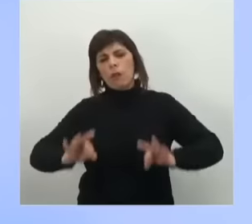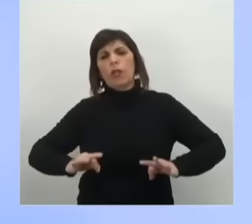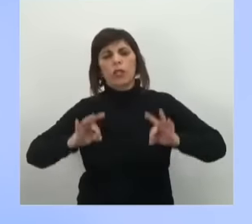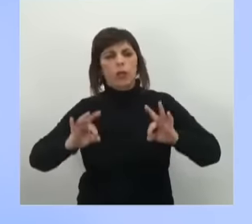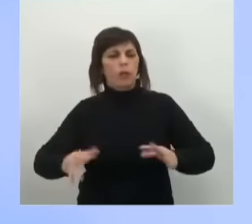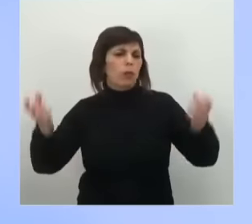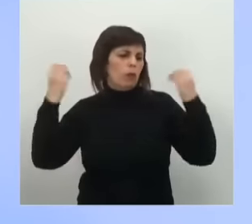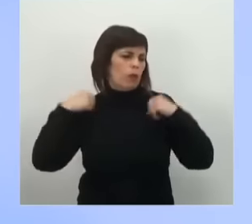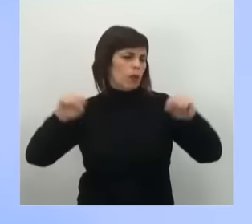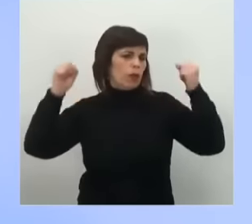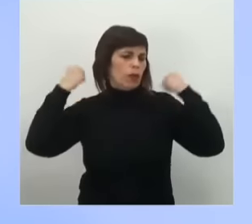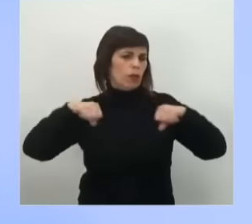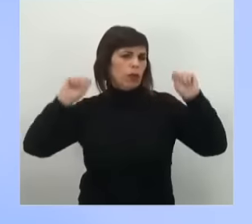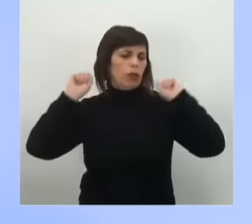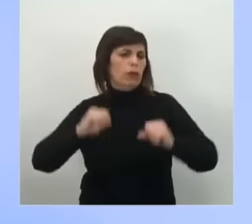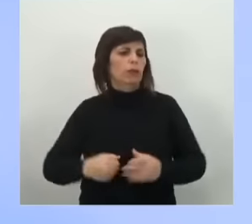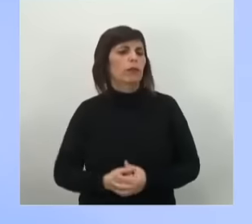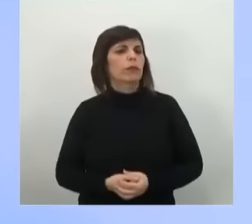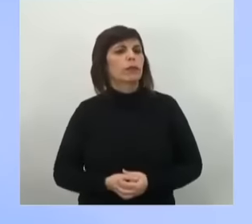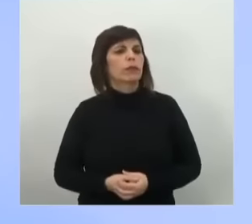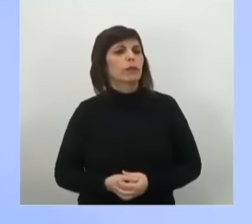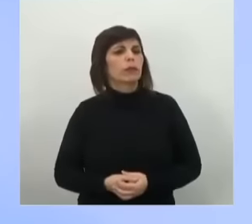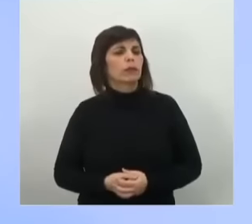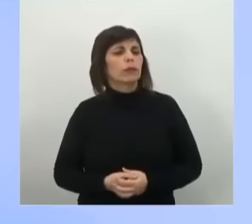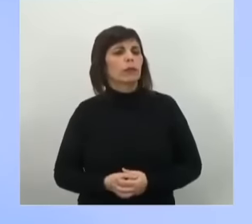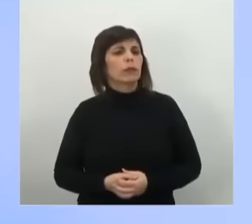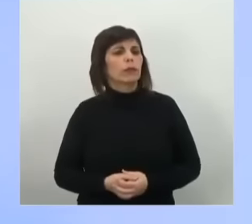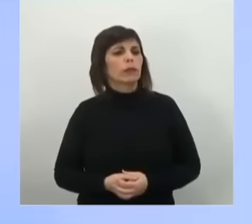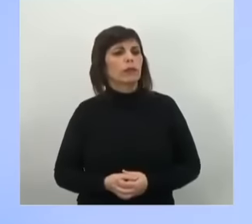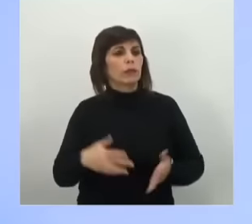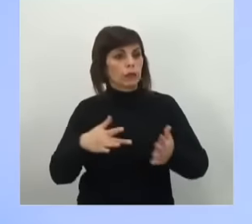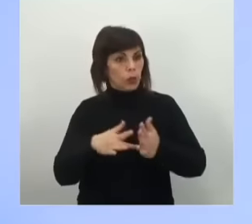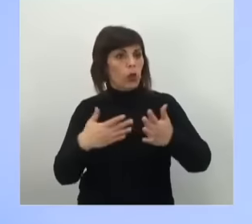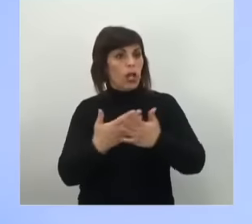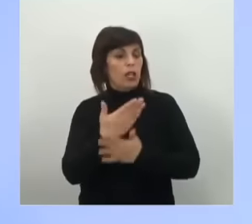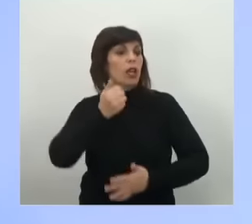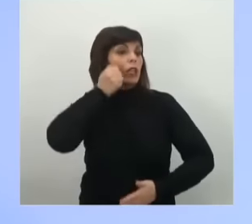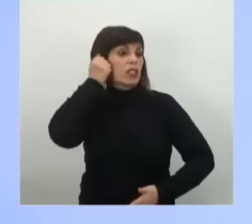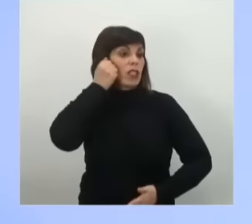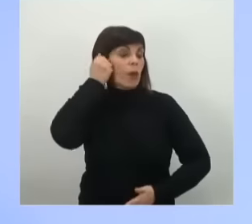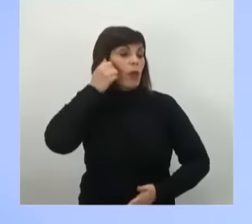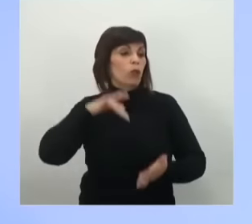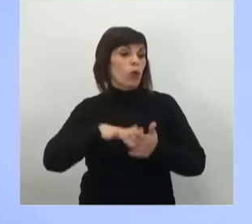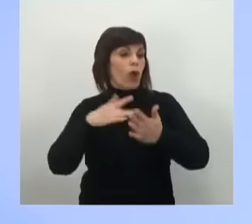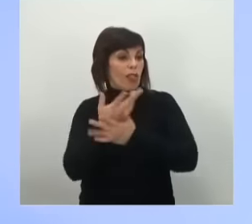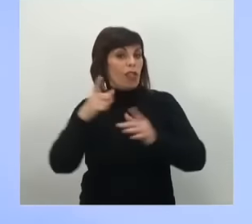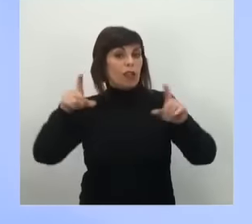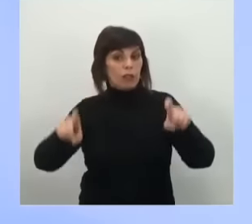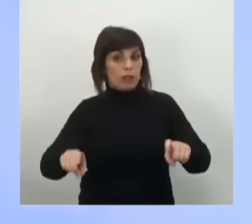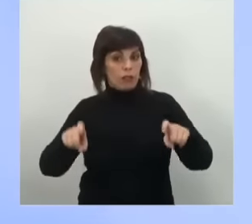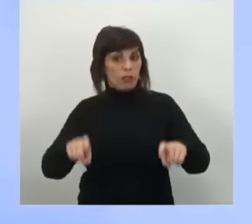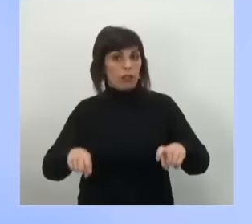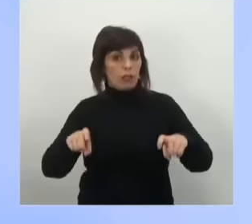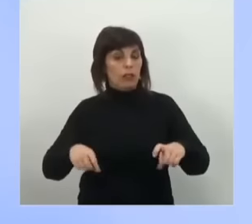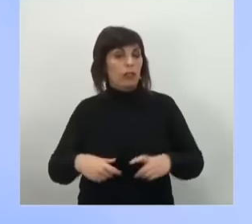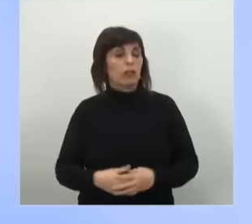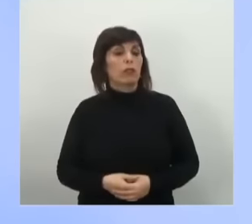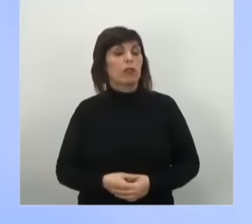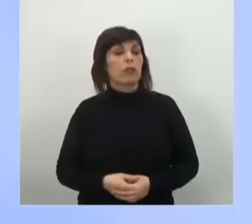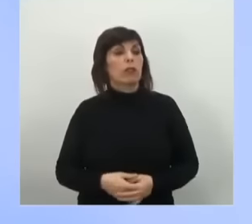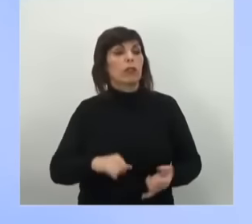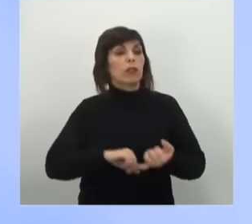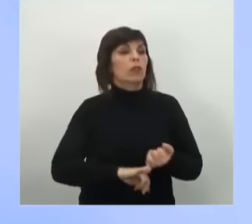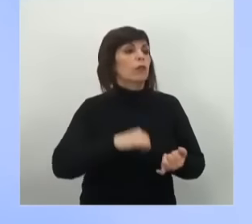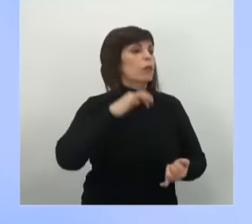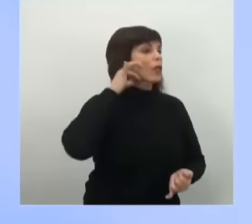público ni nada de aquello en algunas ciudades no en todas pero ese día yo recuerdo que mi esposa los niños fueron